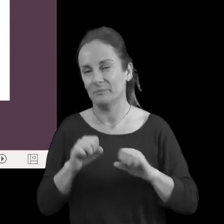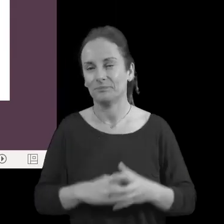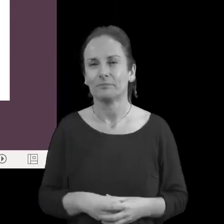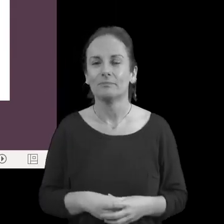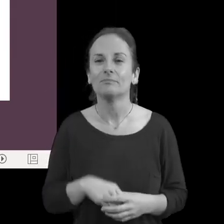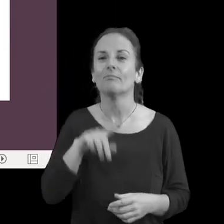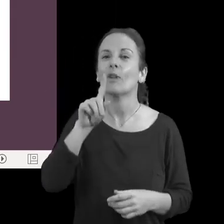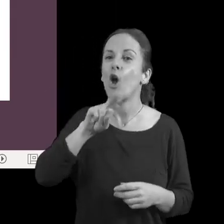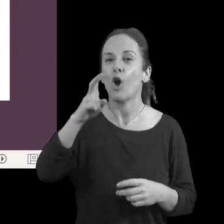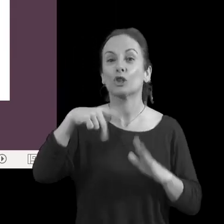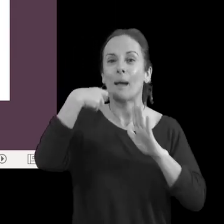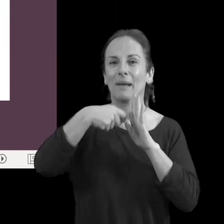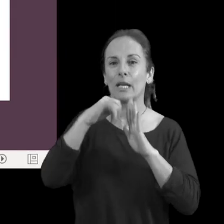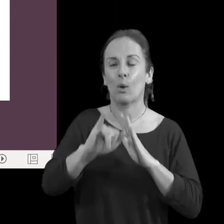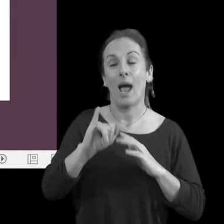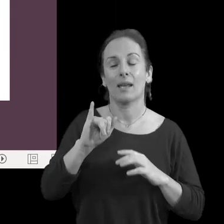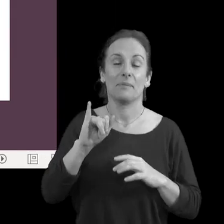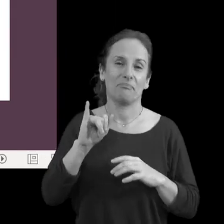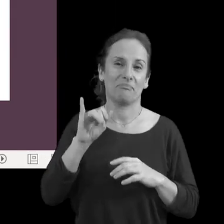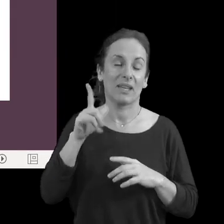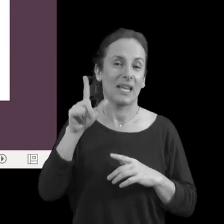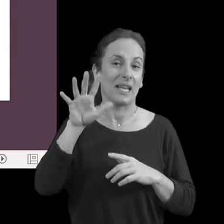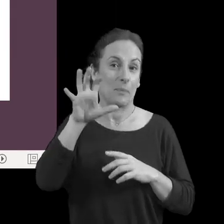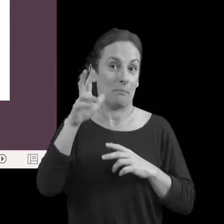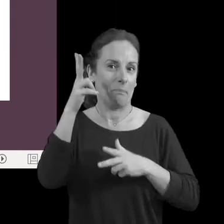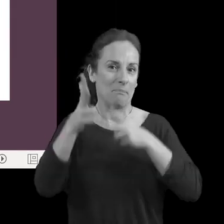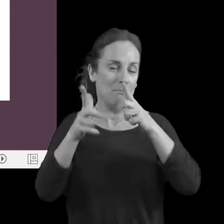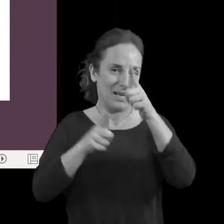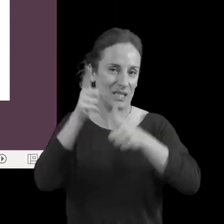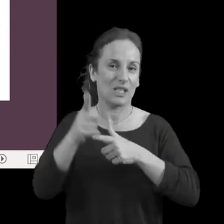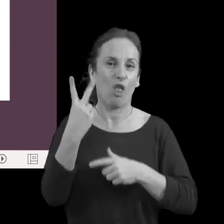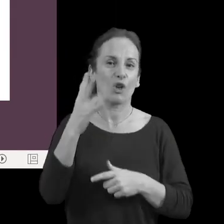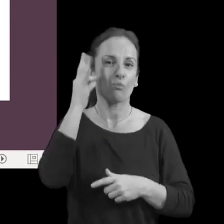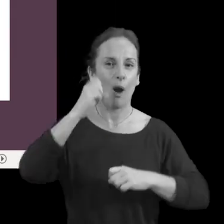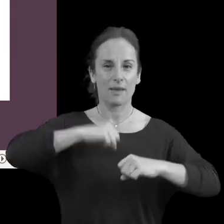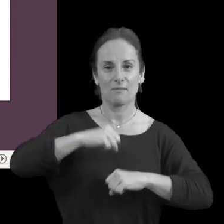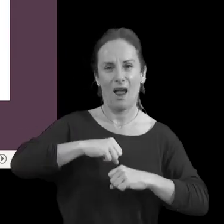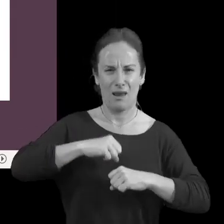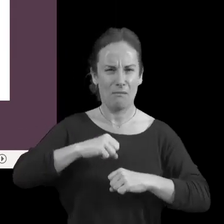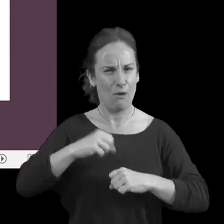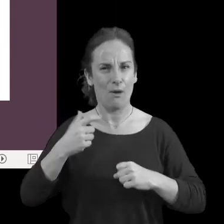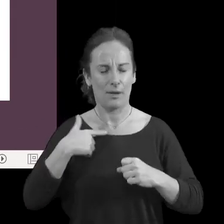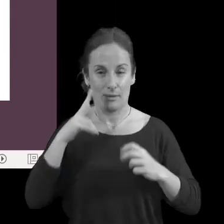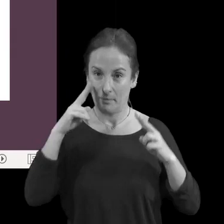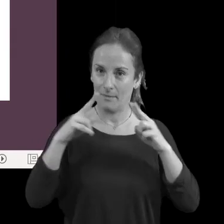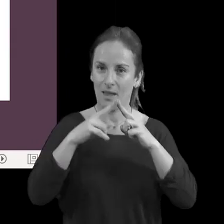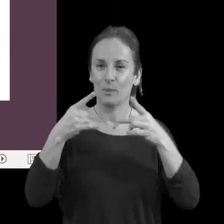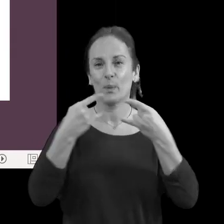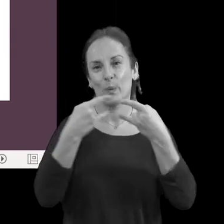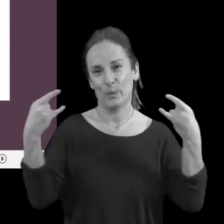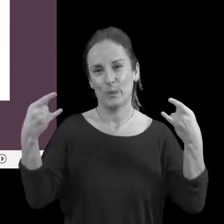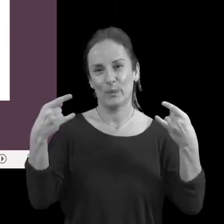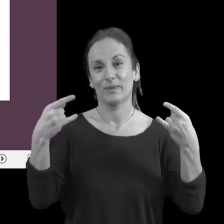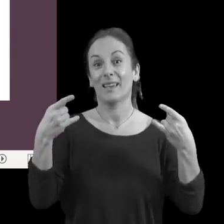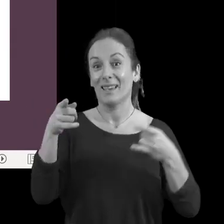historia vasca, sobre la historia de dos mujeres mayores que se encuentran ya, pues, con cierta edad y, bueno, tienen al final una historia de amor que también os